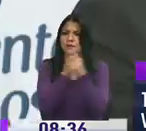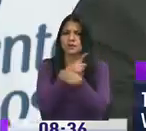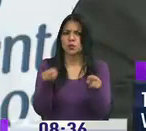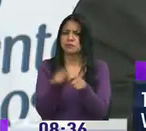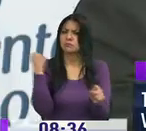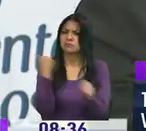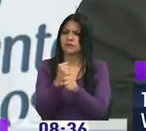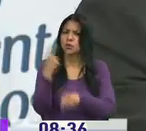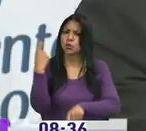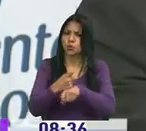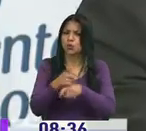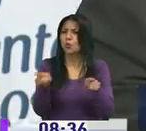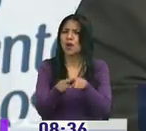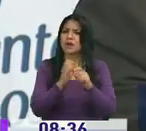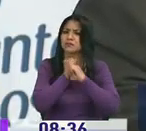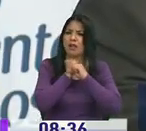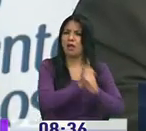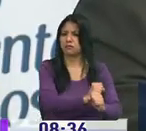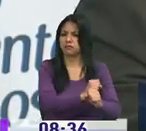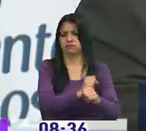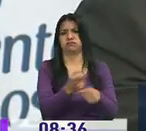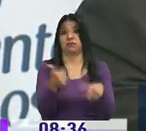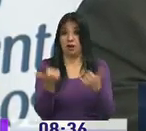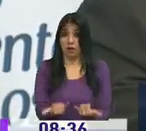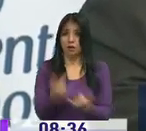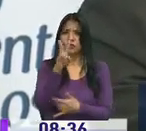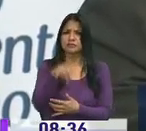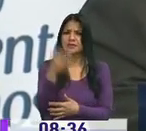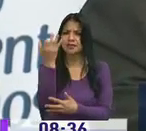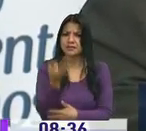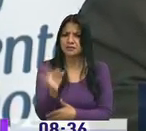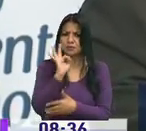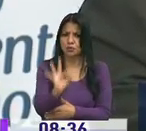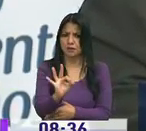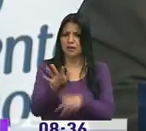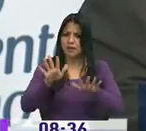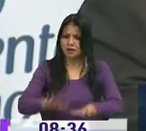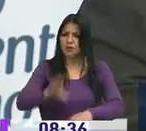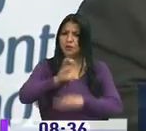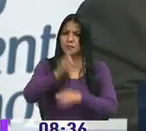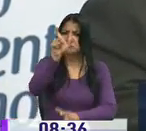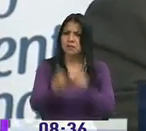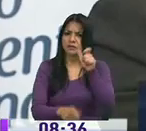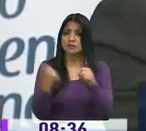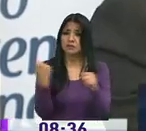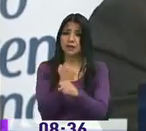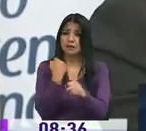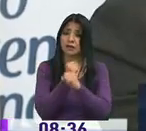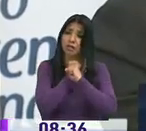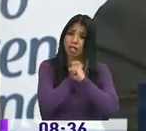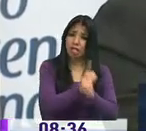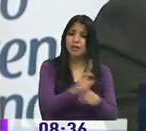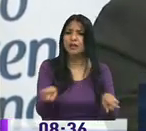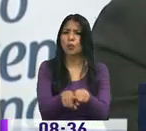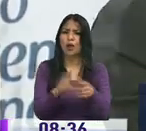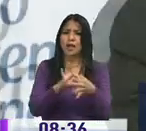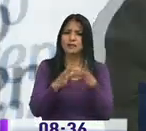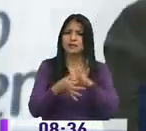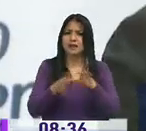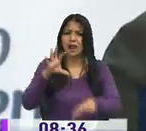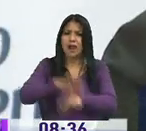es posible que en pleno siglo XX nosotros tengamos, y en este país, a personas que estén viviendo en esas condiciones de